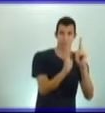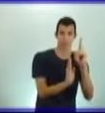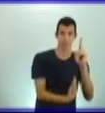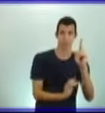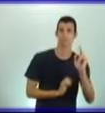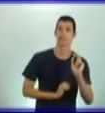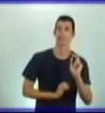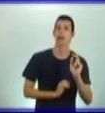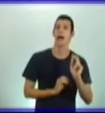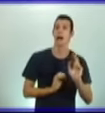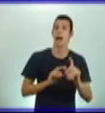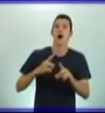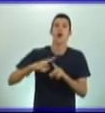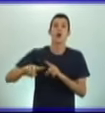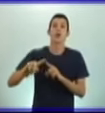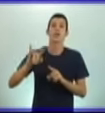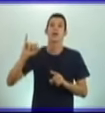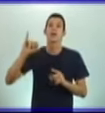y suficiente.